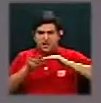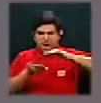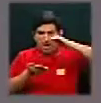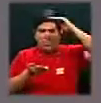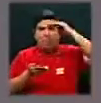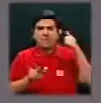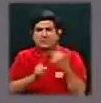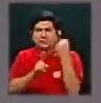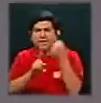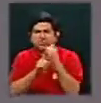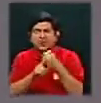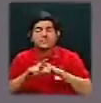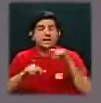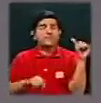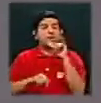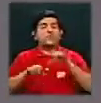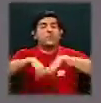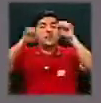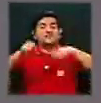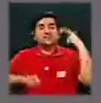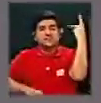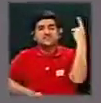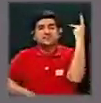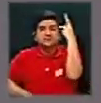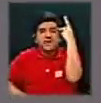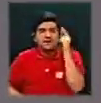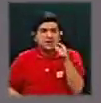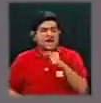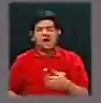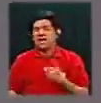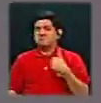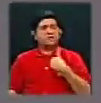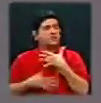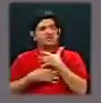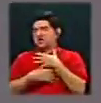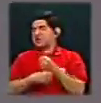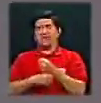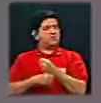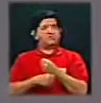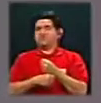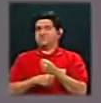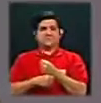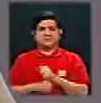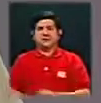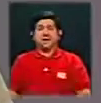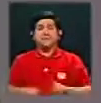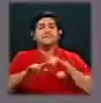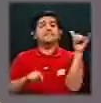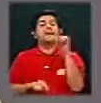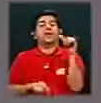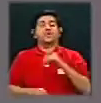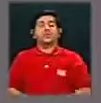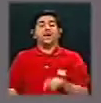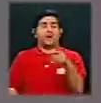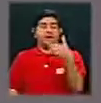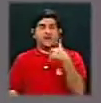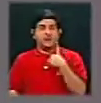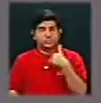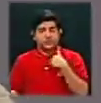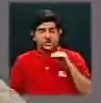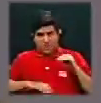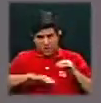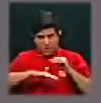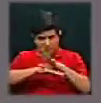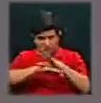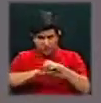tiene repercusiones en términos de un sistema político al cual se le pierde toda confianza, ¿verdad? Pero también eso tiene